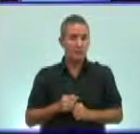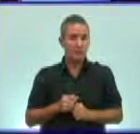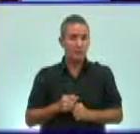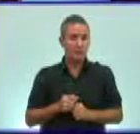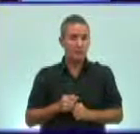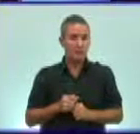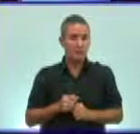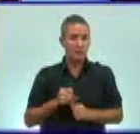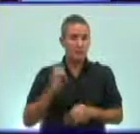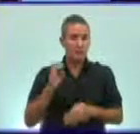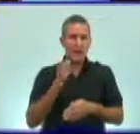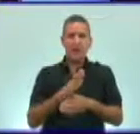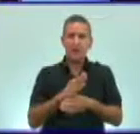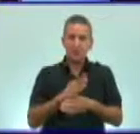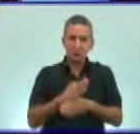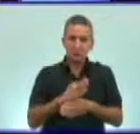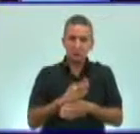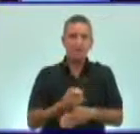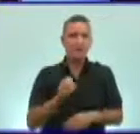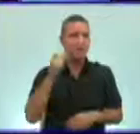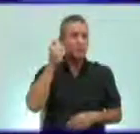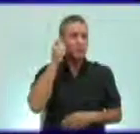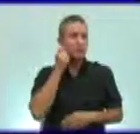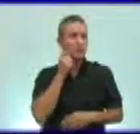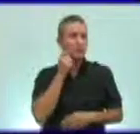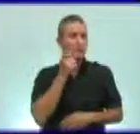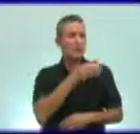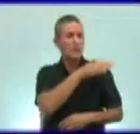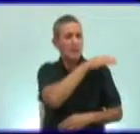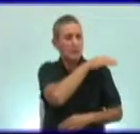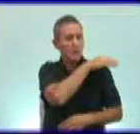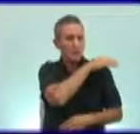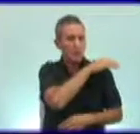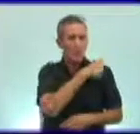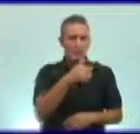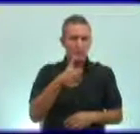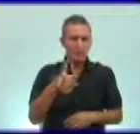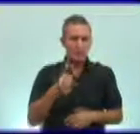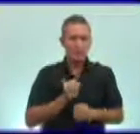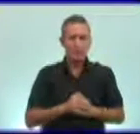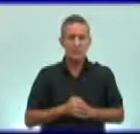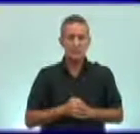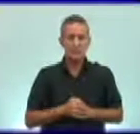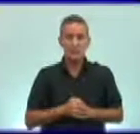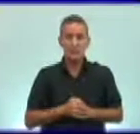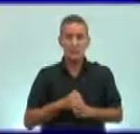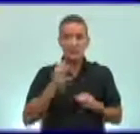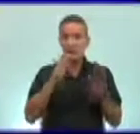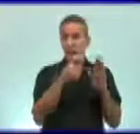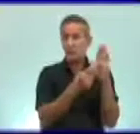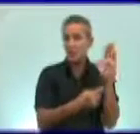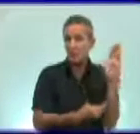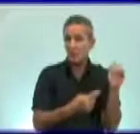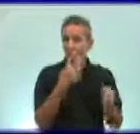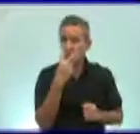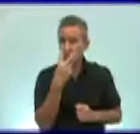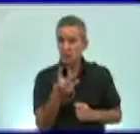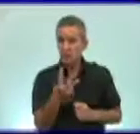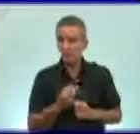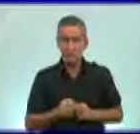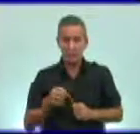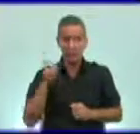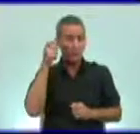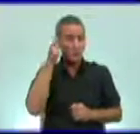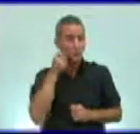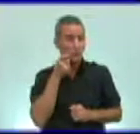evidentemente emancipadora. Dichos estos elementos, nosotros podemos observar cómo Bolívar no es lo